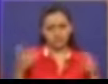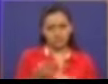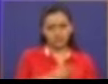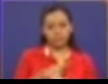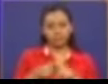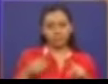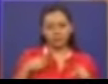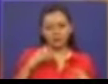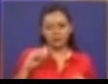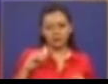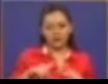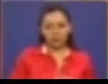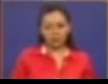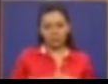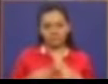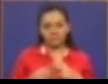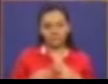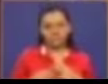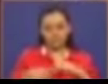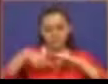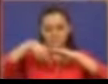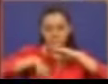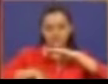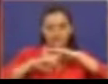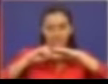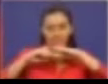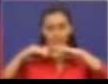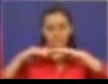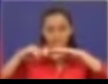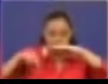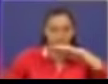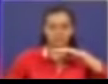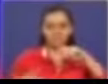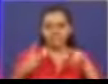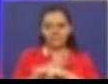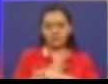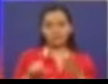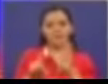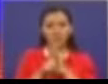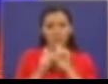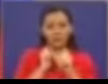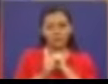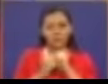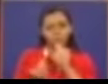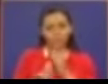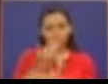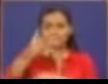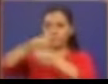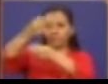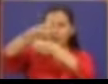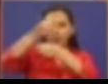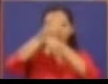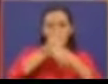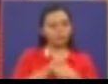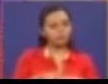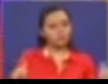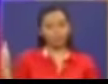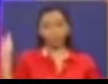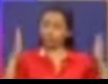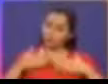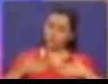tuvimos que empezar de cero, tuvimos que empezar de bajo cero. Tuvimos que tener una nueva ley de deportes. Cada federación era una república